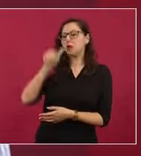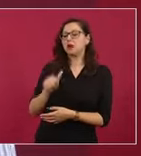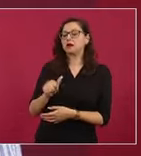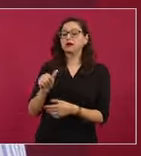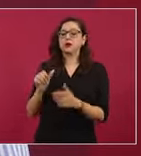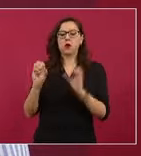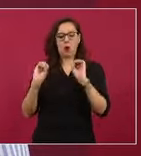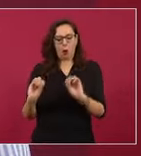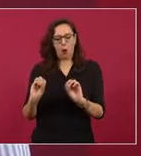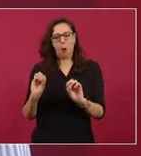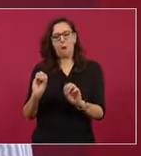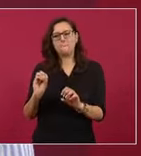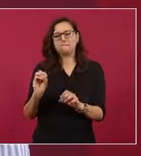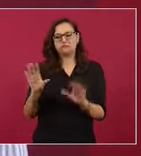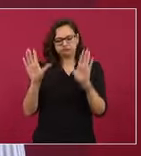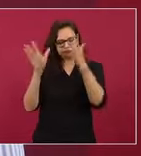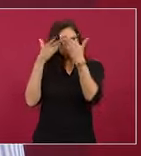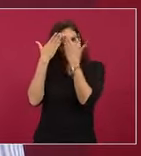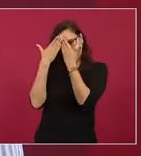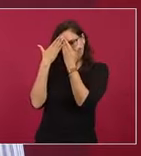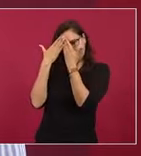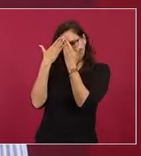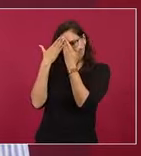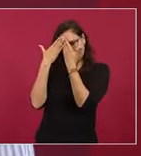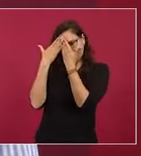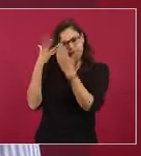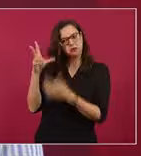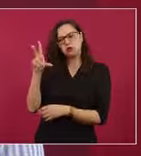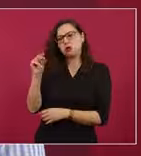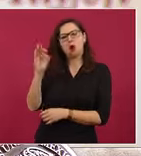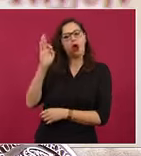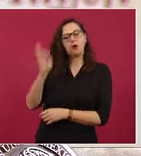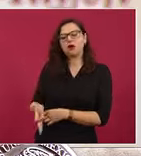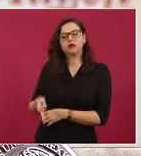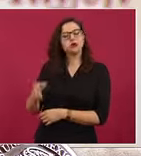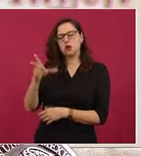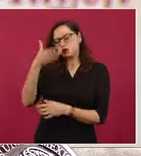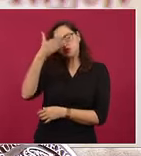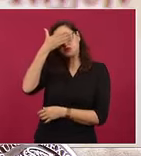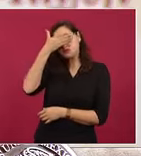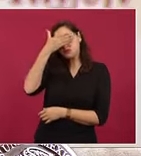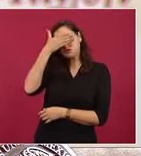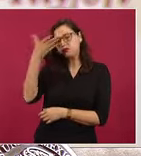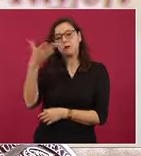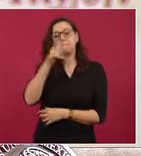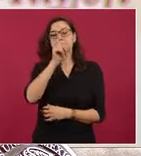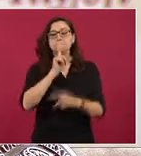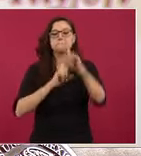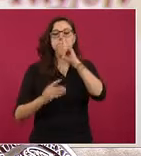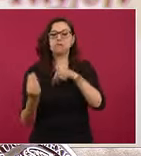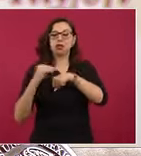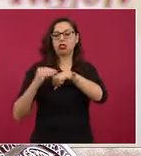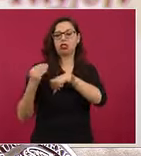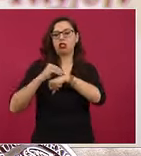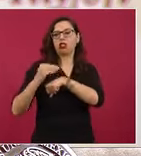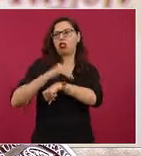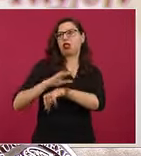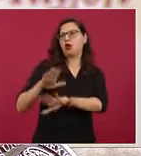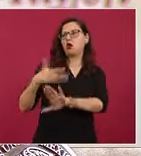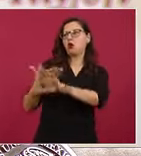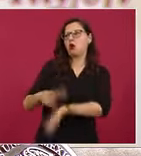se construyen su posverdad. Dicen, más bien, arman sus mentiras para justificar sus ataques al